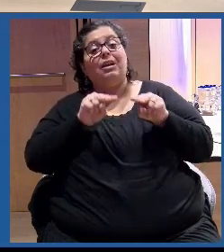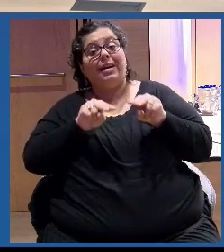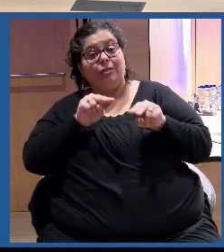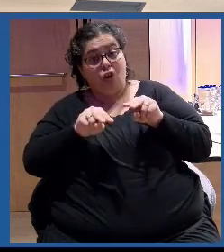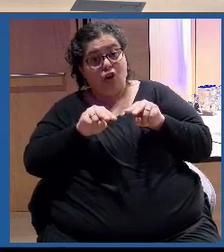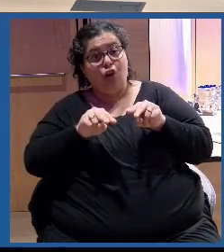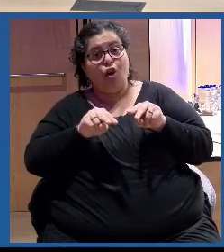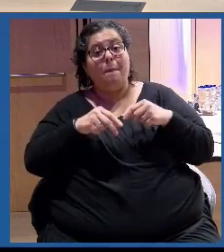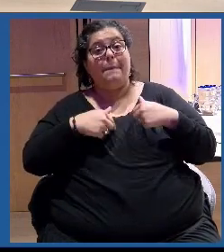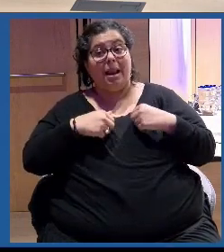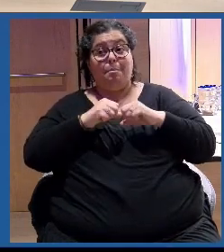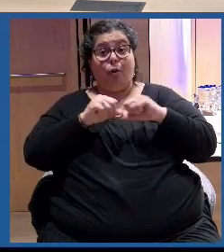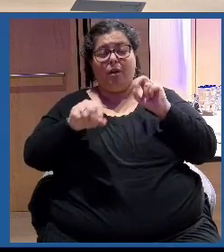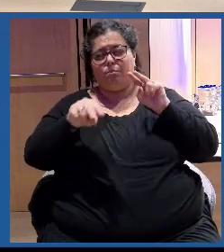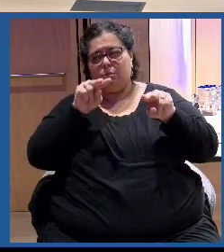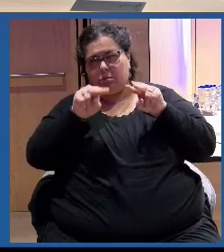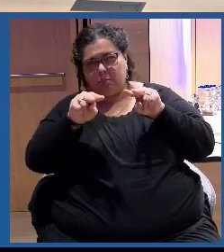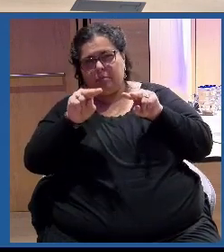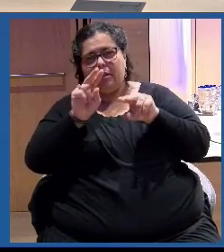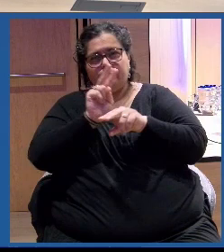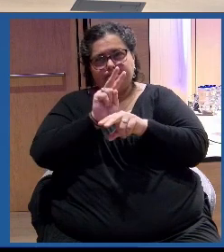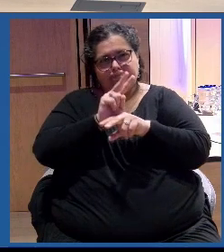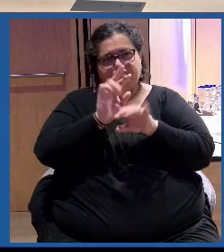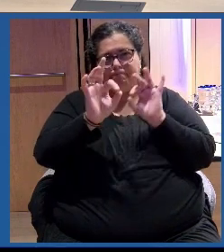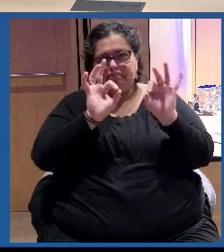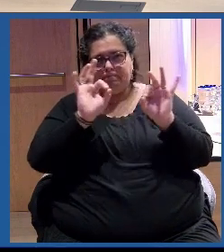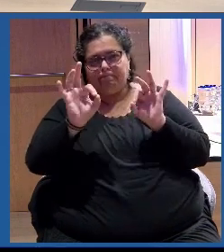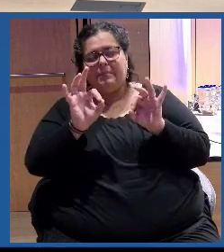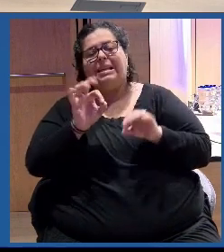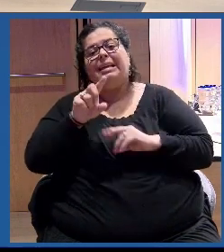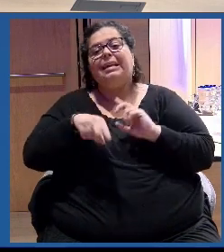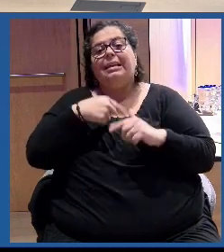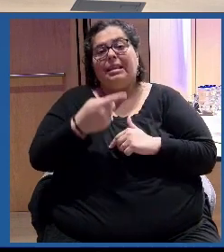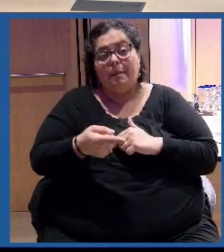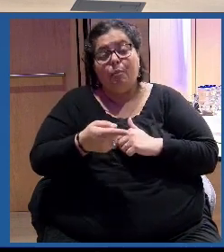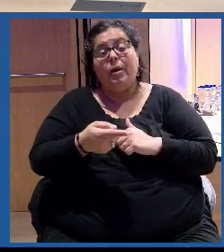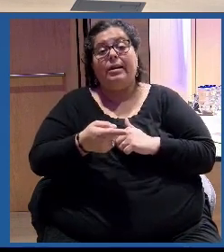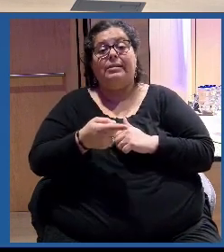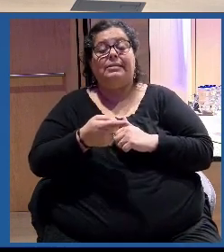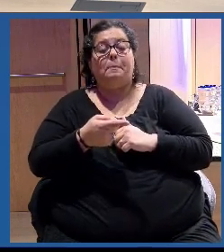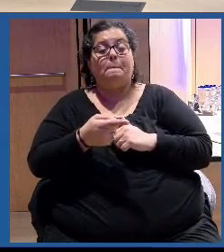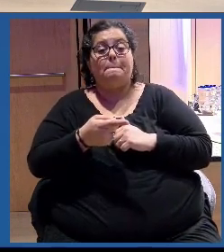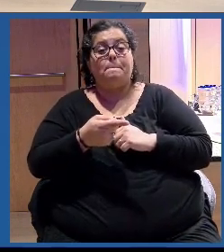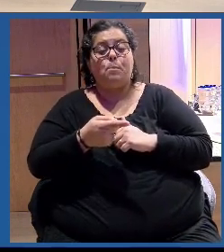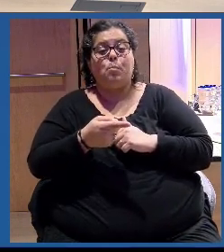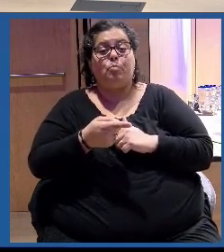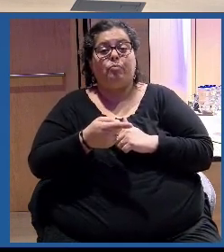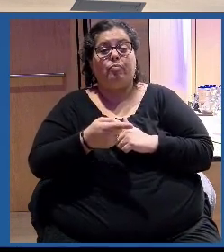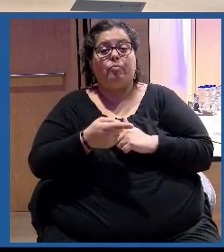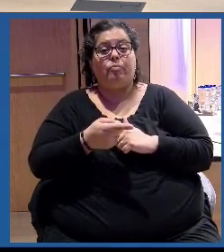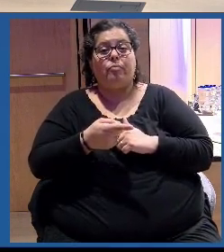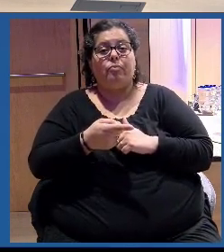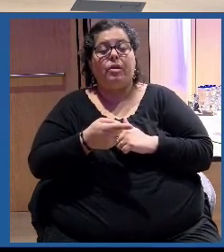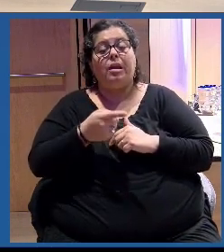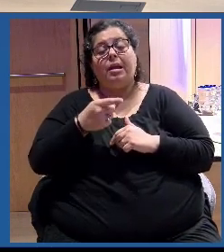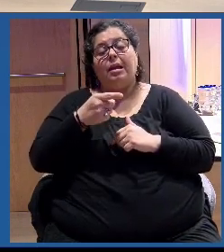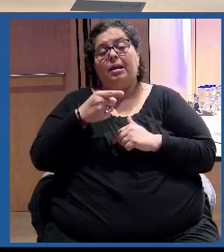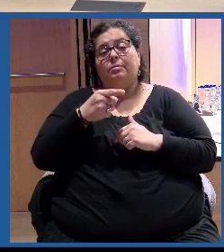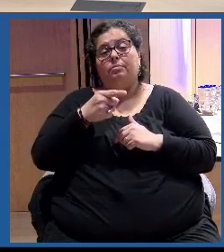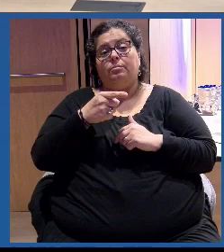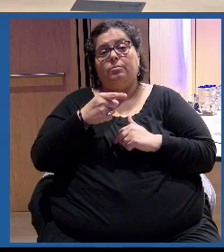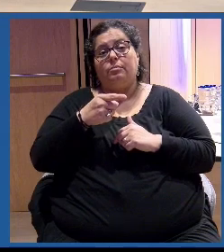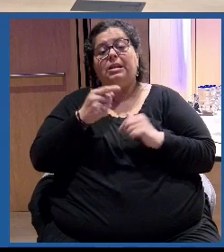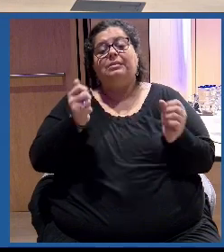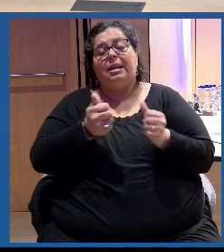que nos permita abordar todos estos puntos. Y bueno, fue planteada en el programa, en el quinto